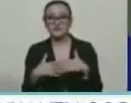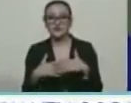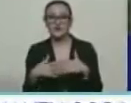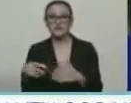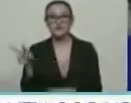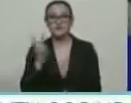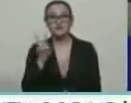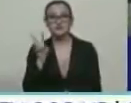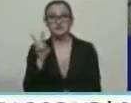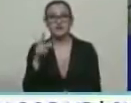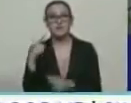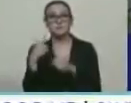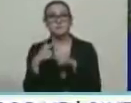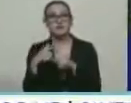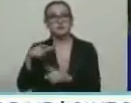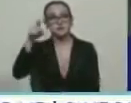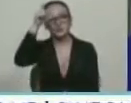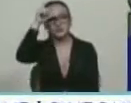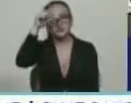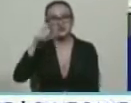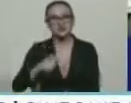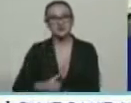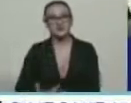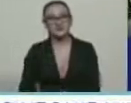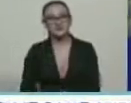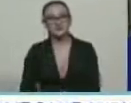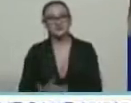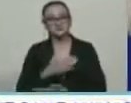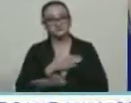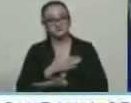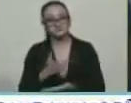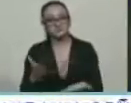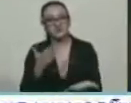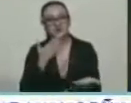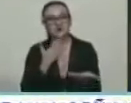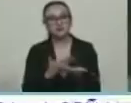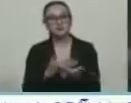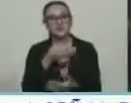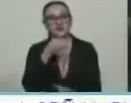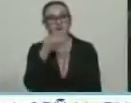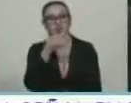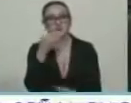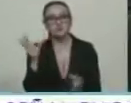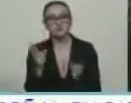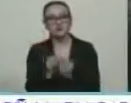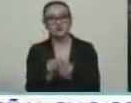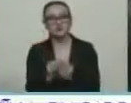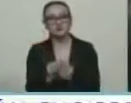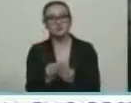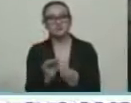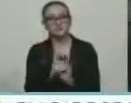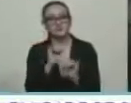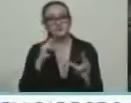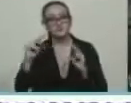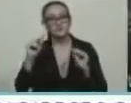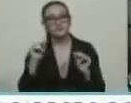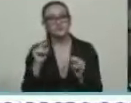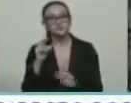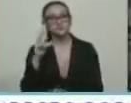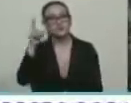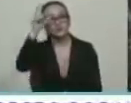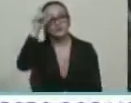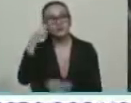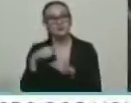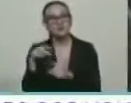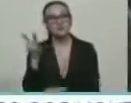República Bolivariana de Venezuela y la República de Turquía. Por su amable atención, gracias, buenas tardes. Retirada de los presidentes de la República de Turquía y de